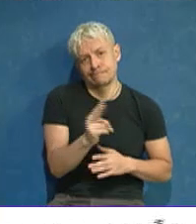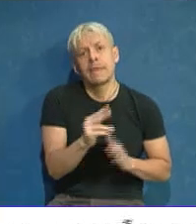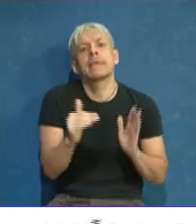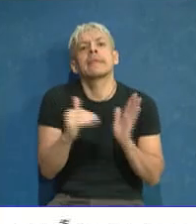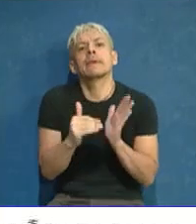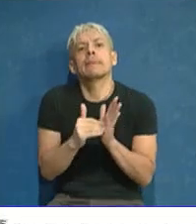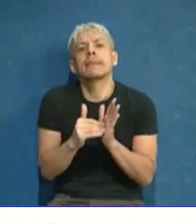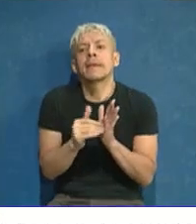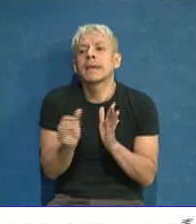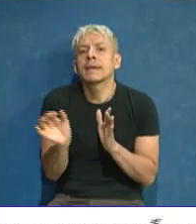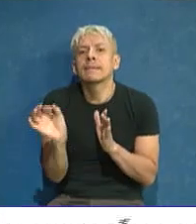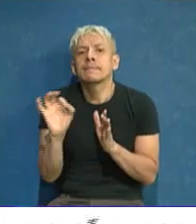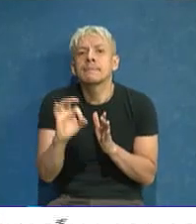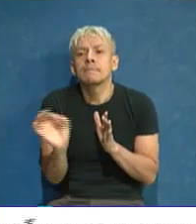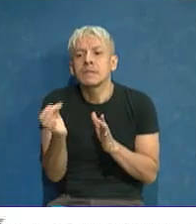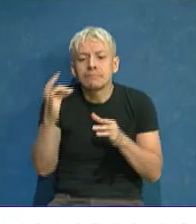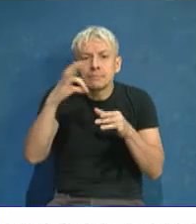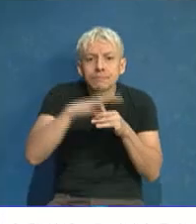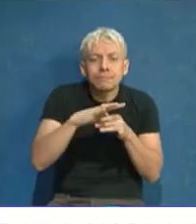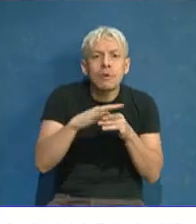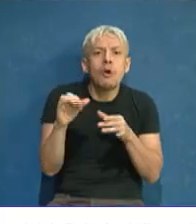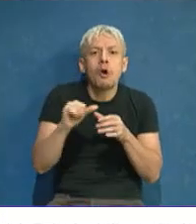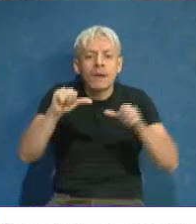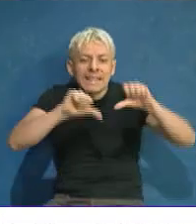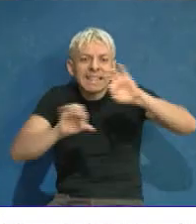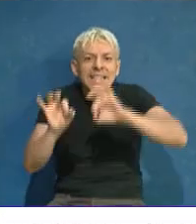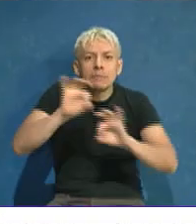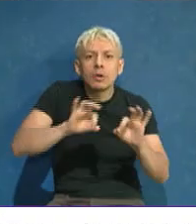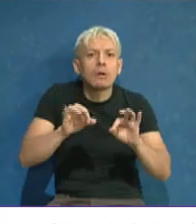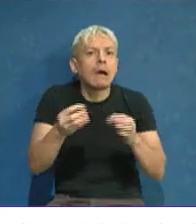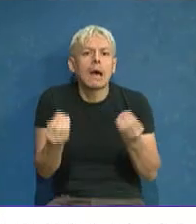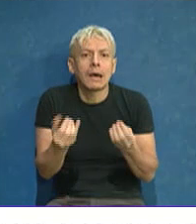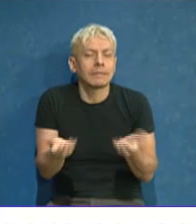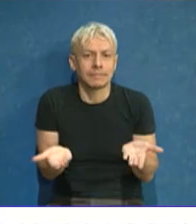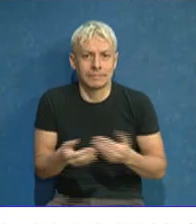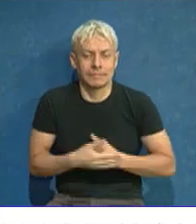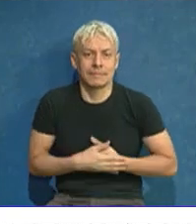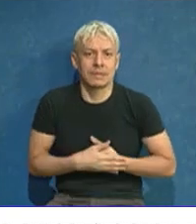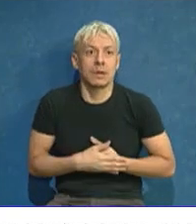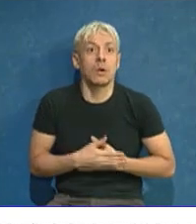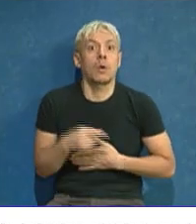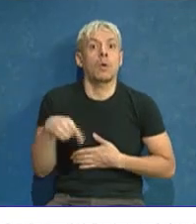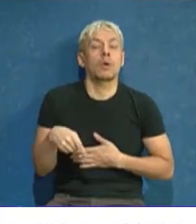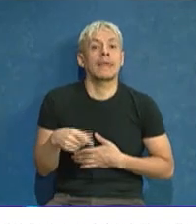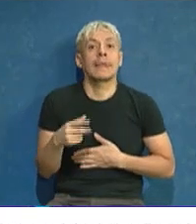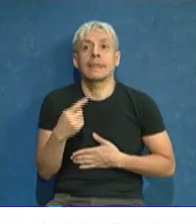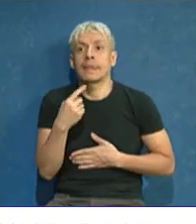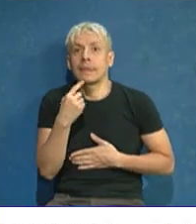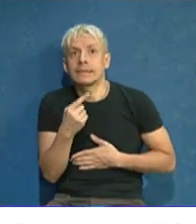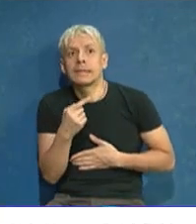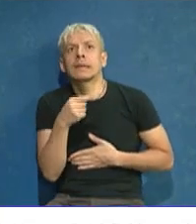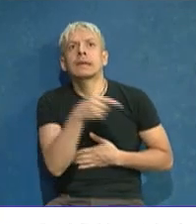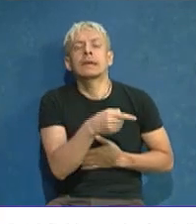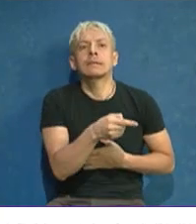involucrado o si hay algún agente químico involucrado y aventurarse ahora es decir cuál es o qué podría haber